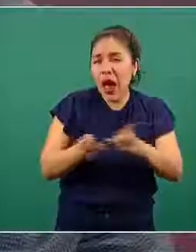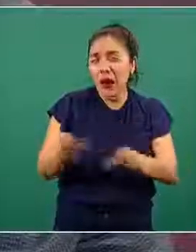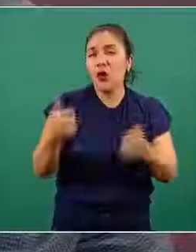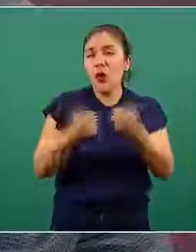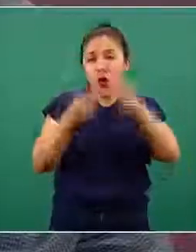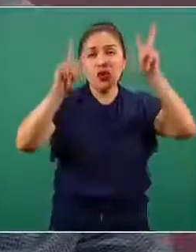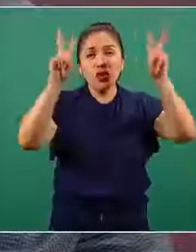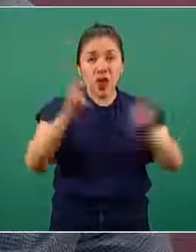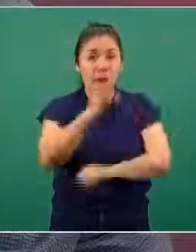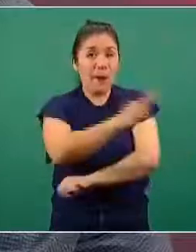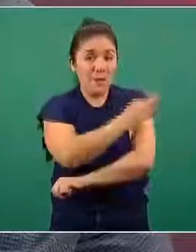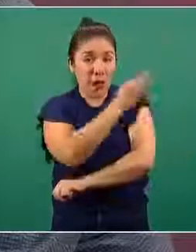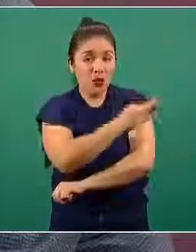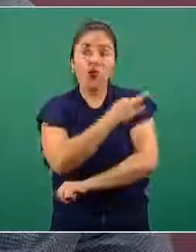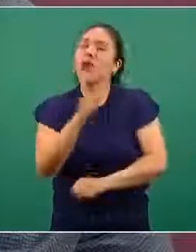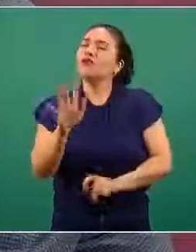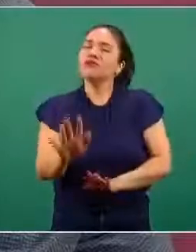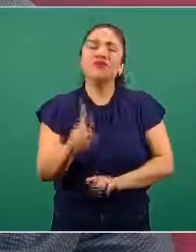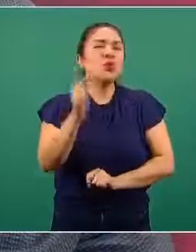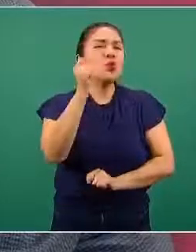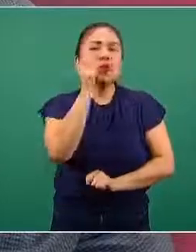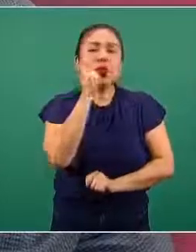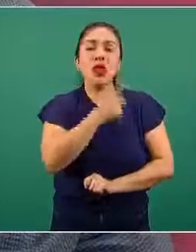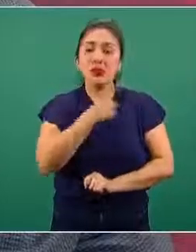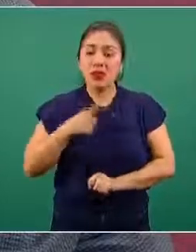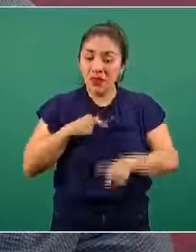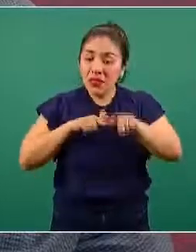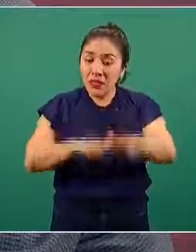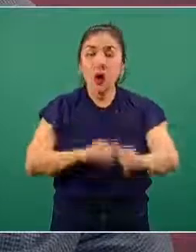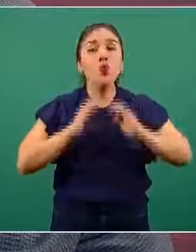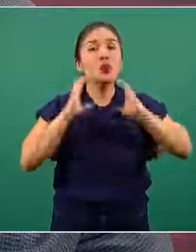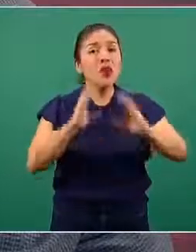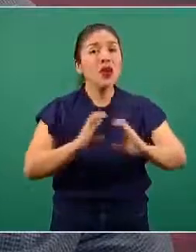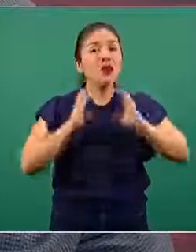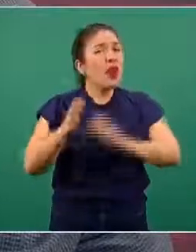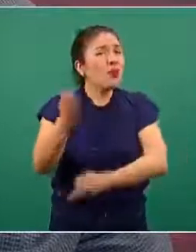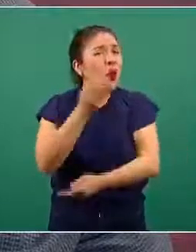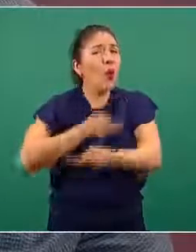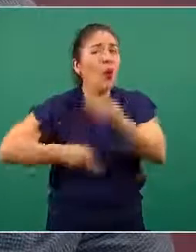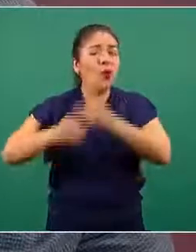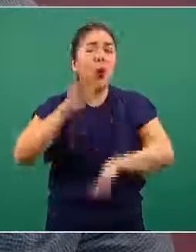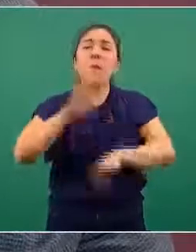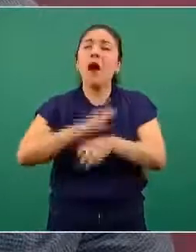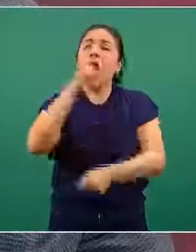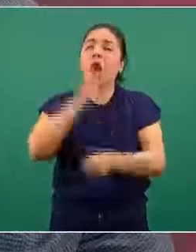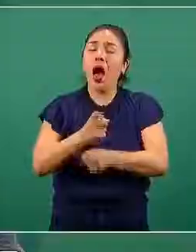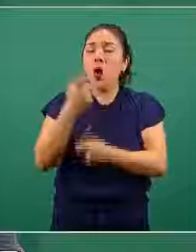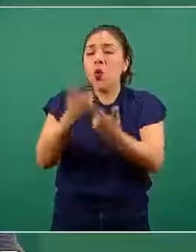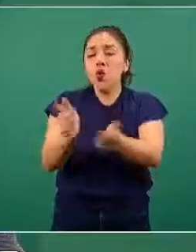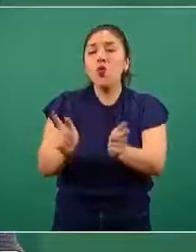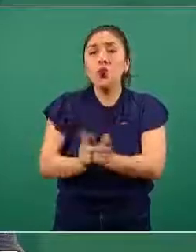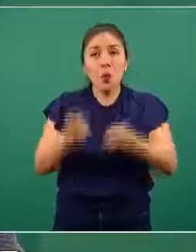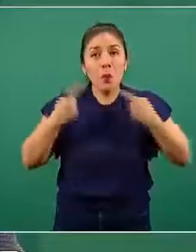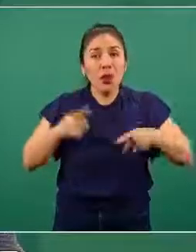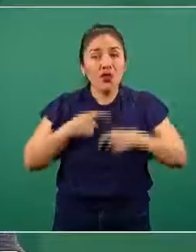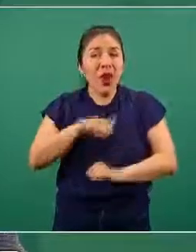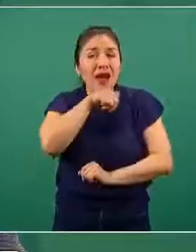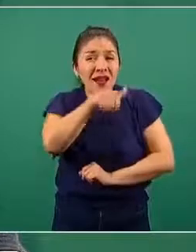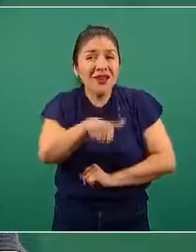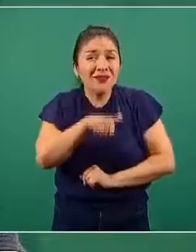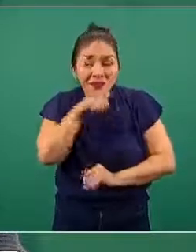nos tenemos que seguir cuidando y sobre todo nuestros grupos tan vulnerables, en específico en este caso los adultos